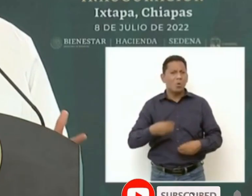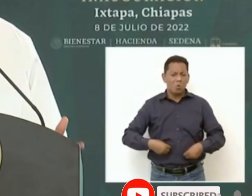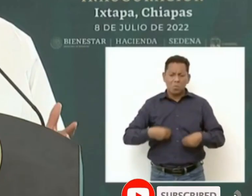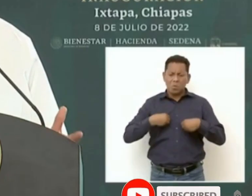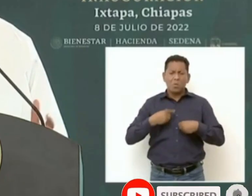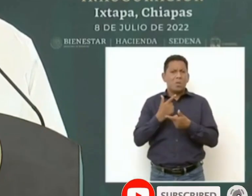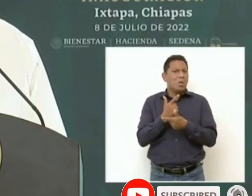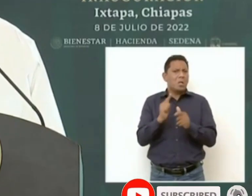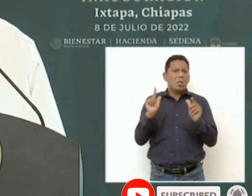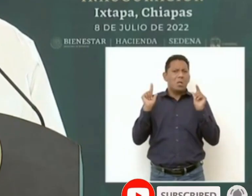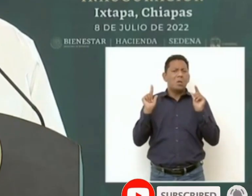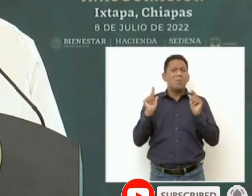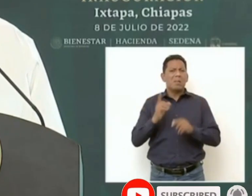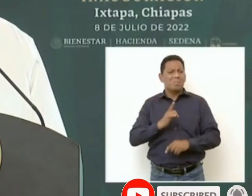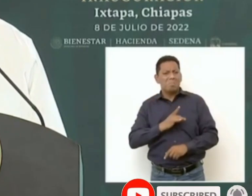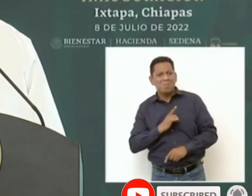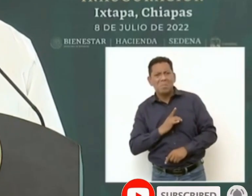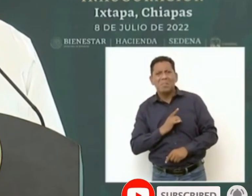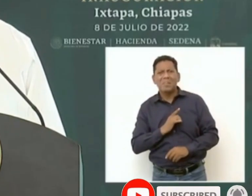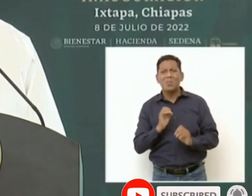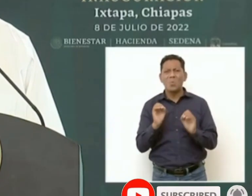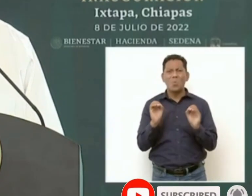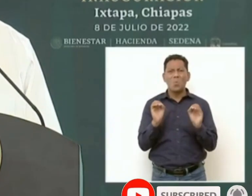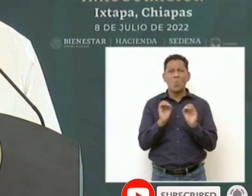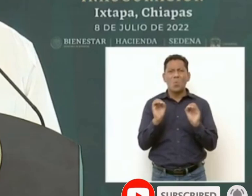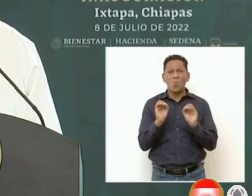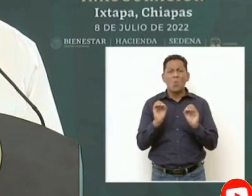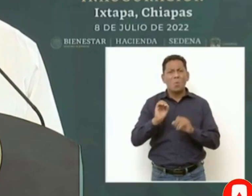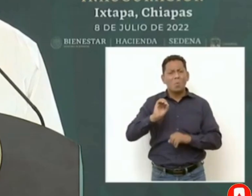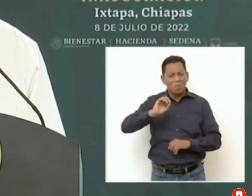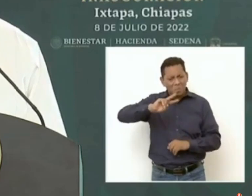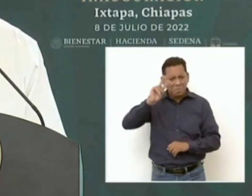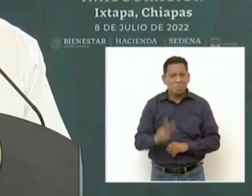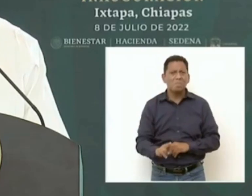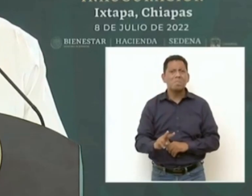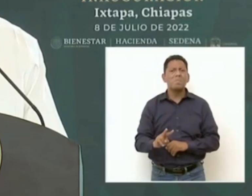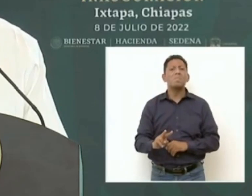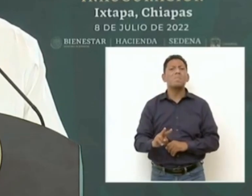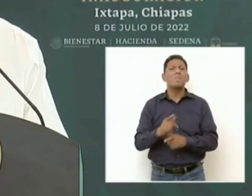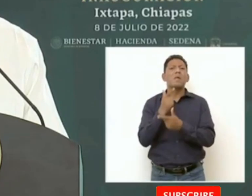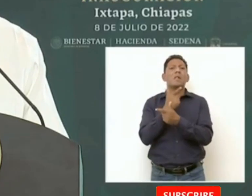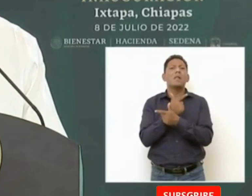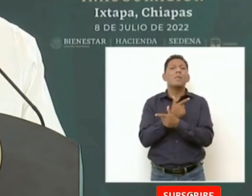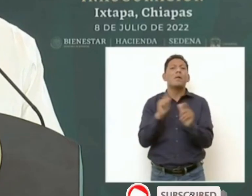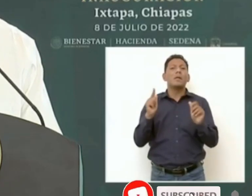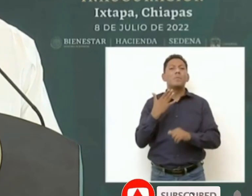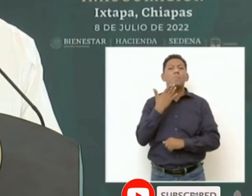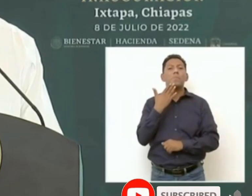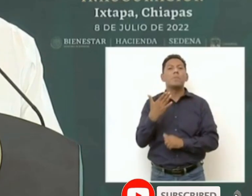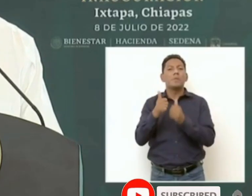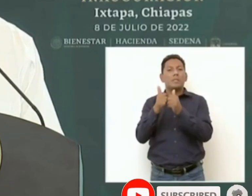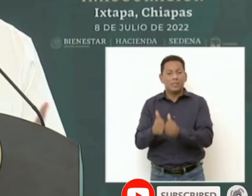libres de miedos, de temores. Esa es la verdadera libertad.